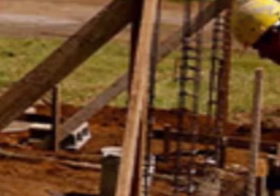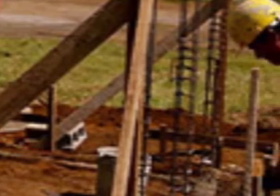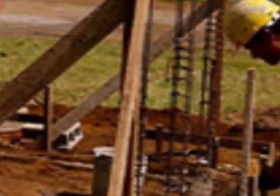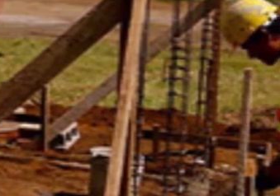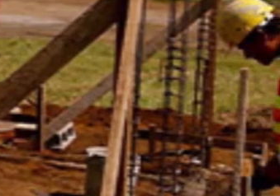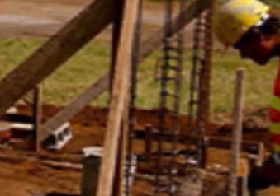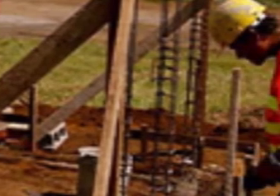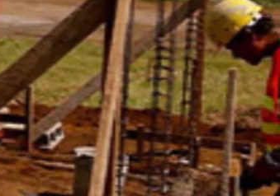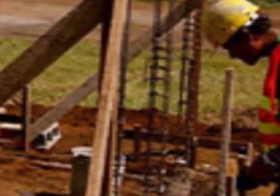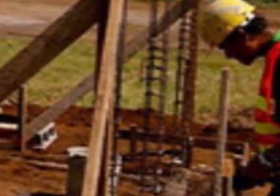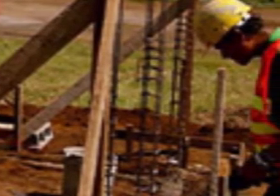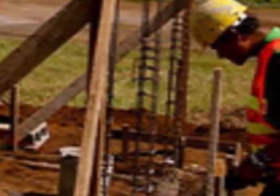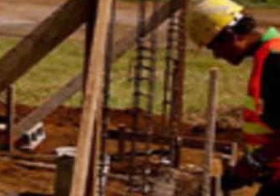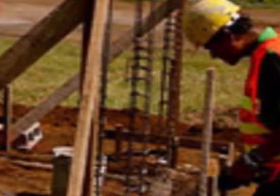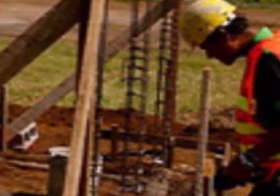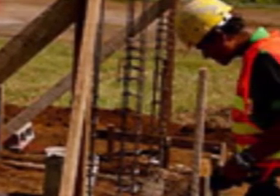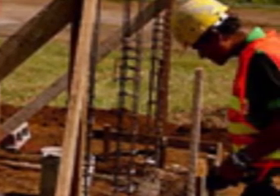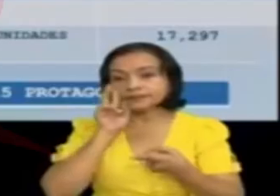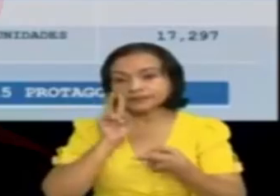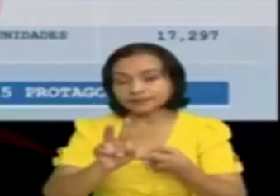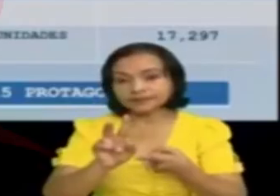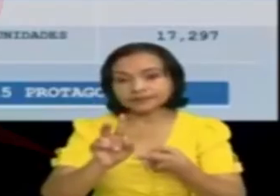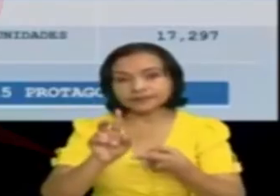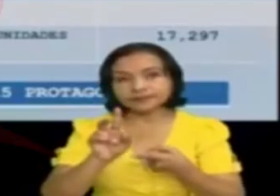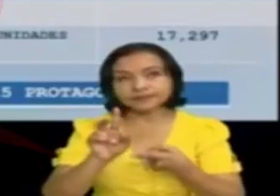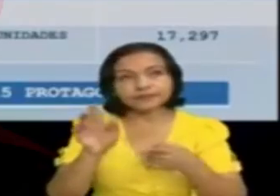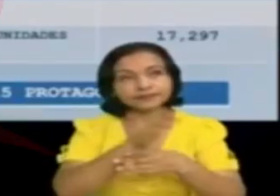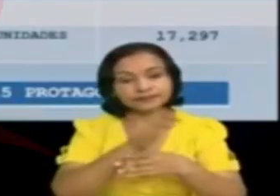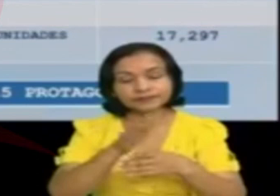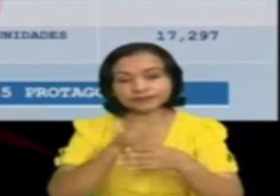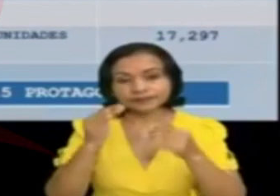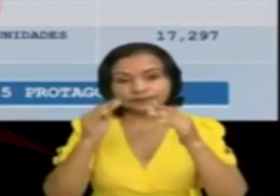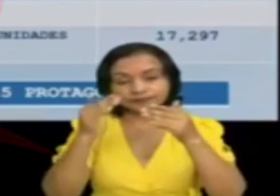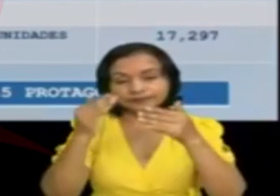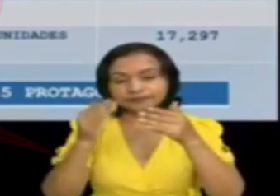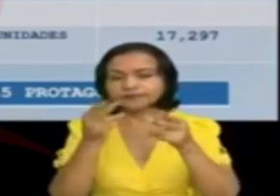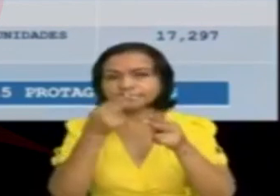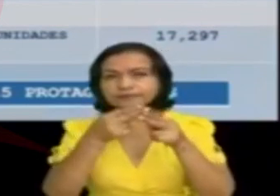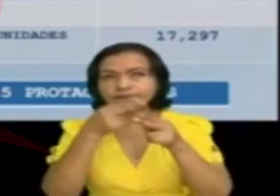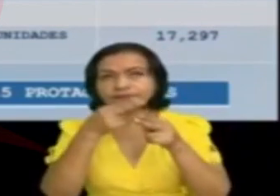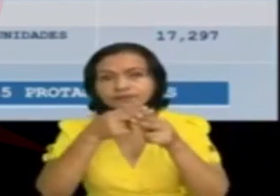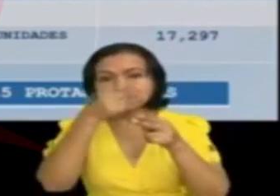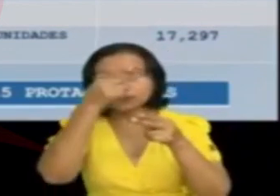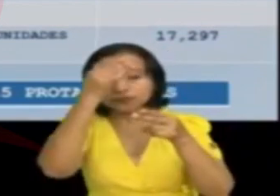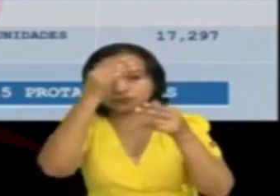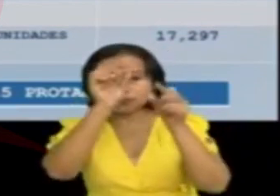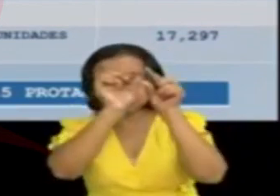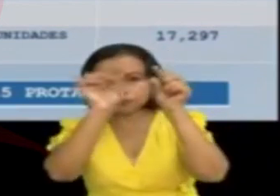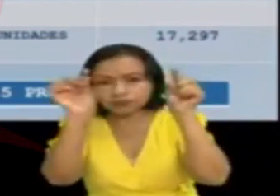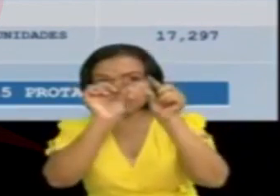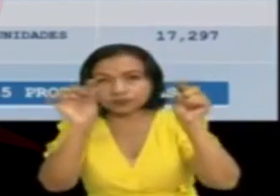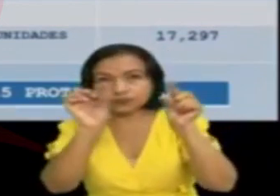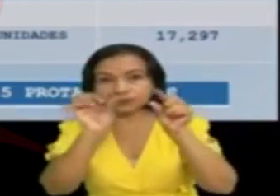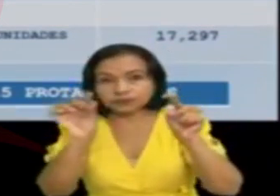tenemos nosotros, están identificados y están a nivel de ficha de perfil. Ahí tenemos ya la desagregación de